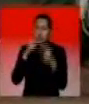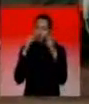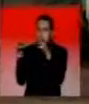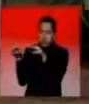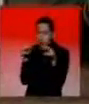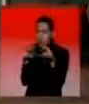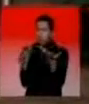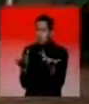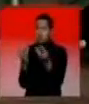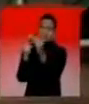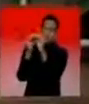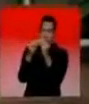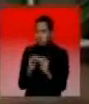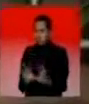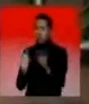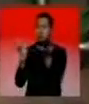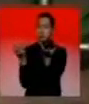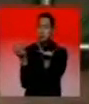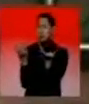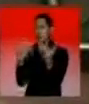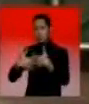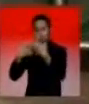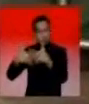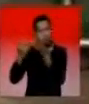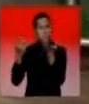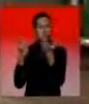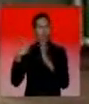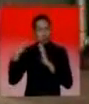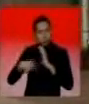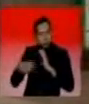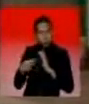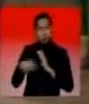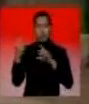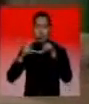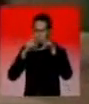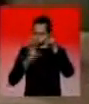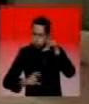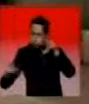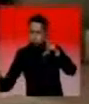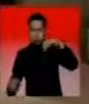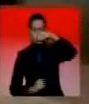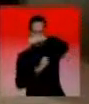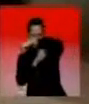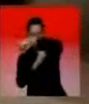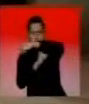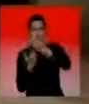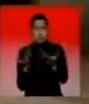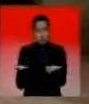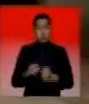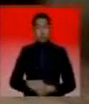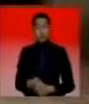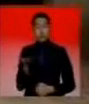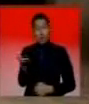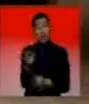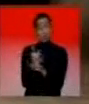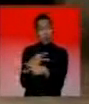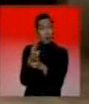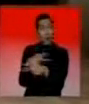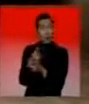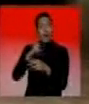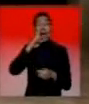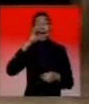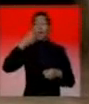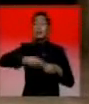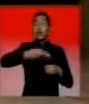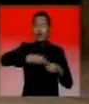rehabilitada aquí está el reactor el regenerador y la columna principal aquí se produce principalmente gasolina de